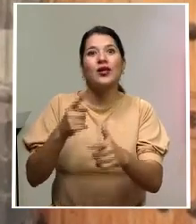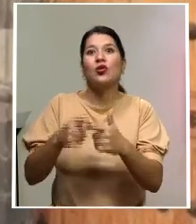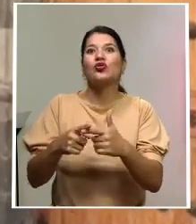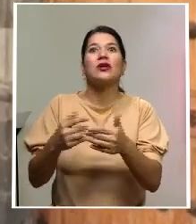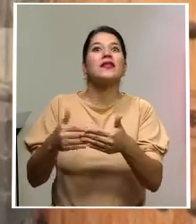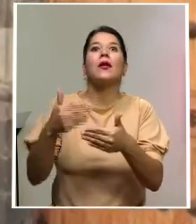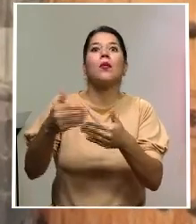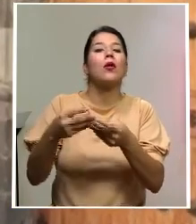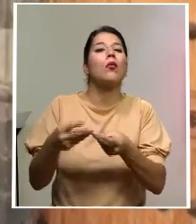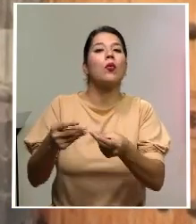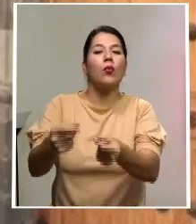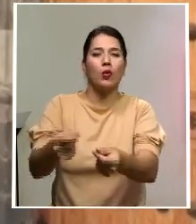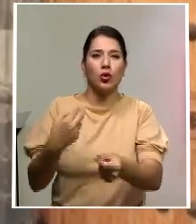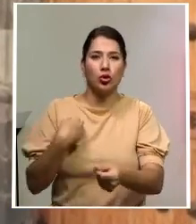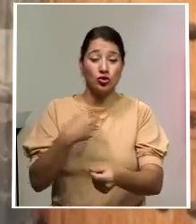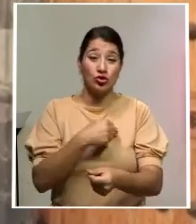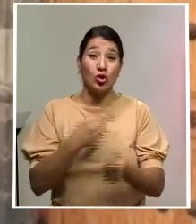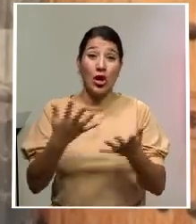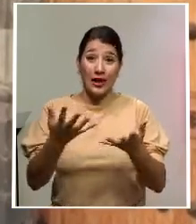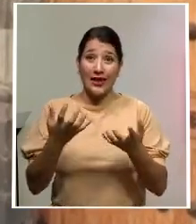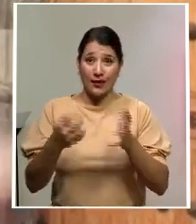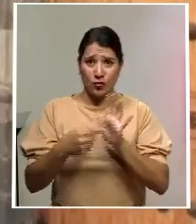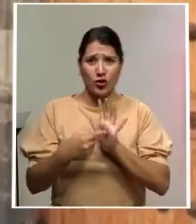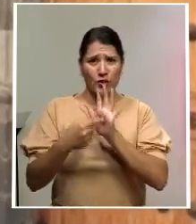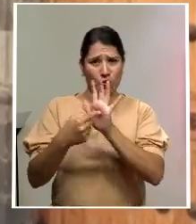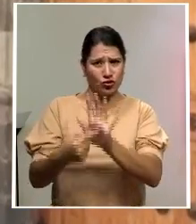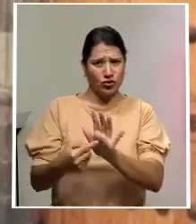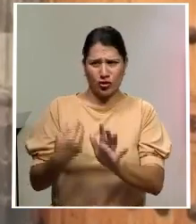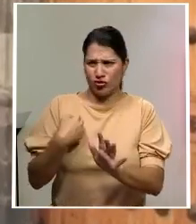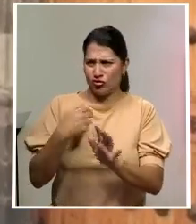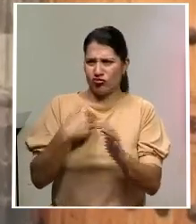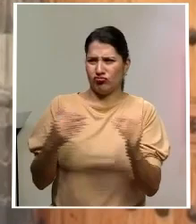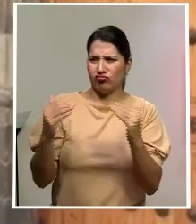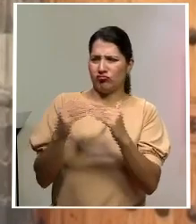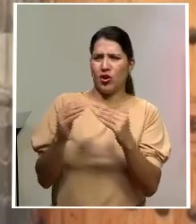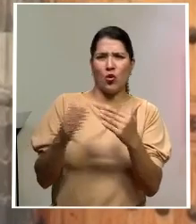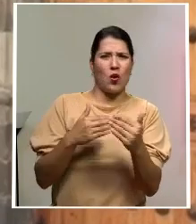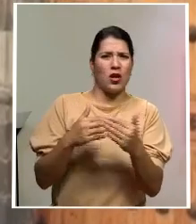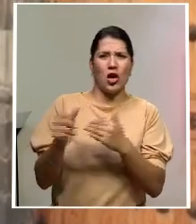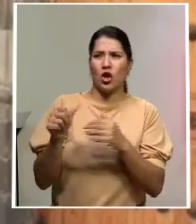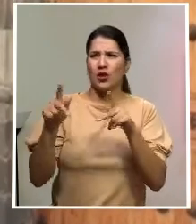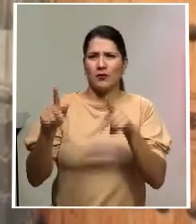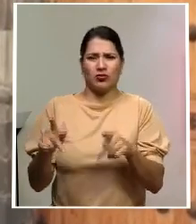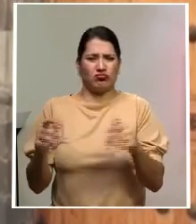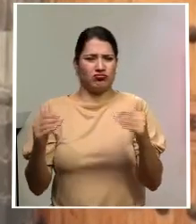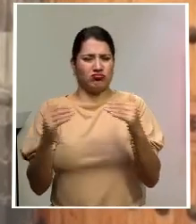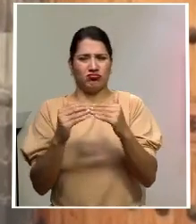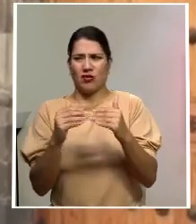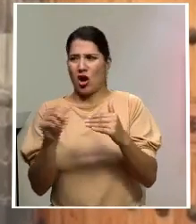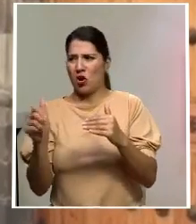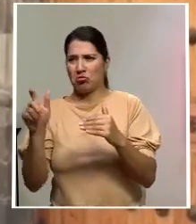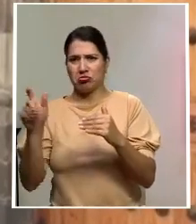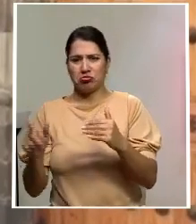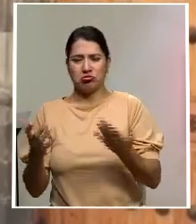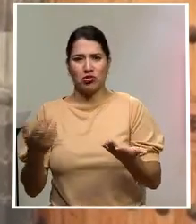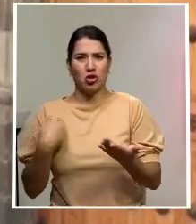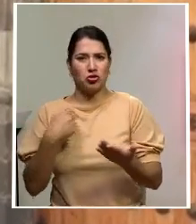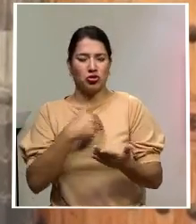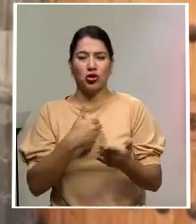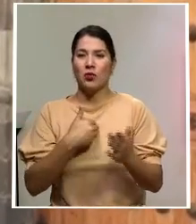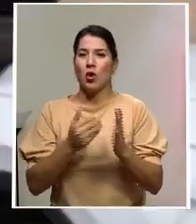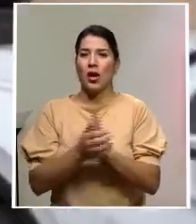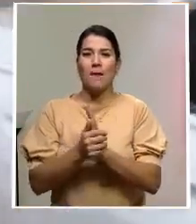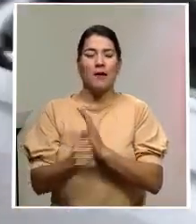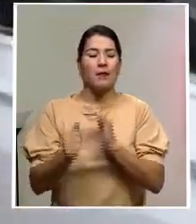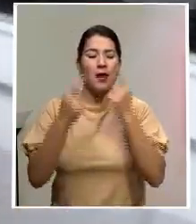solos. Estamos demostrando que somos como cualquier persona, que somos como cualquier ciudadano, que somos capaces de lograr